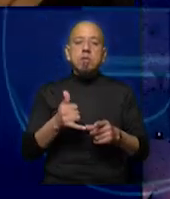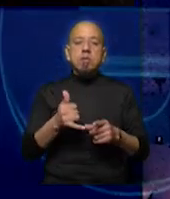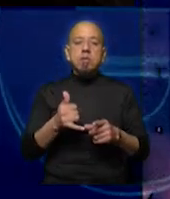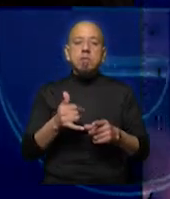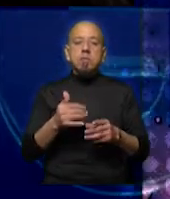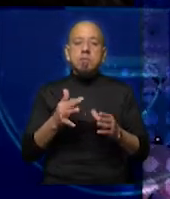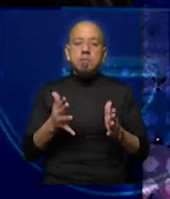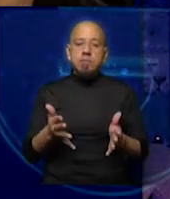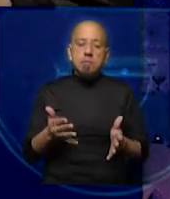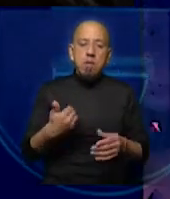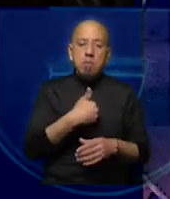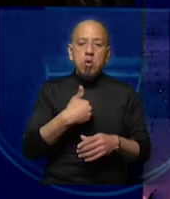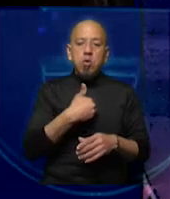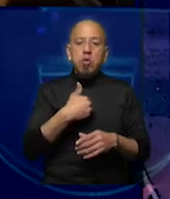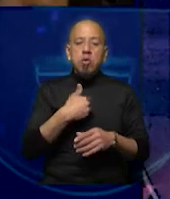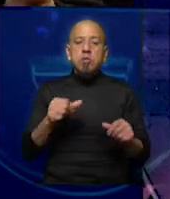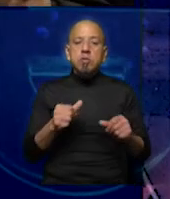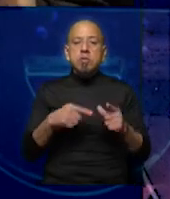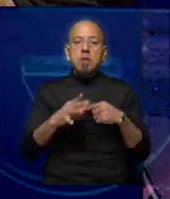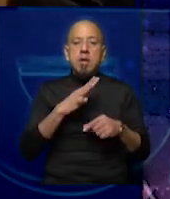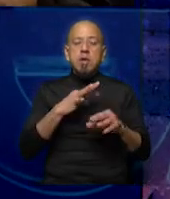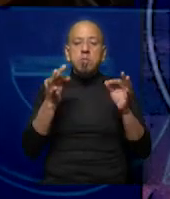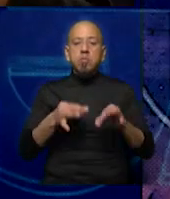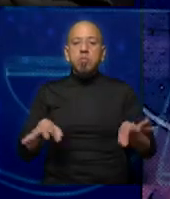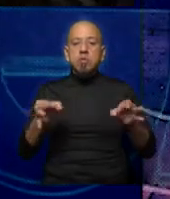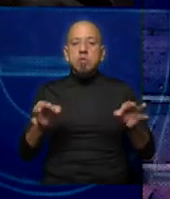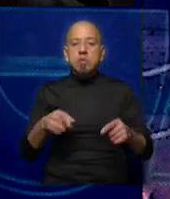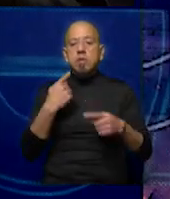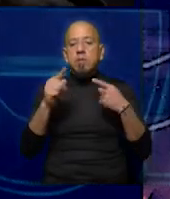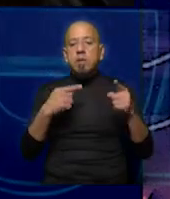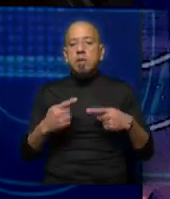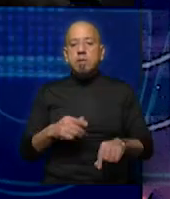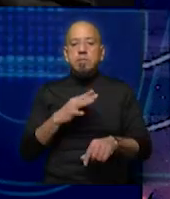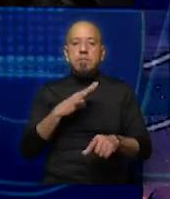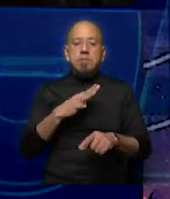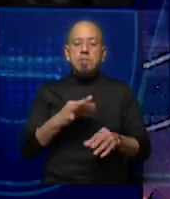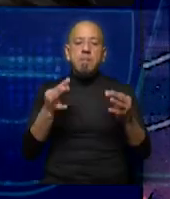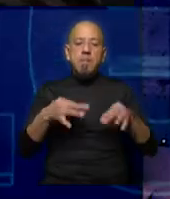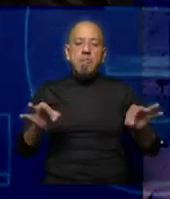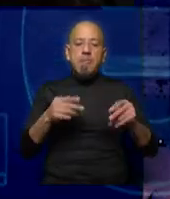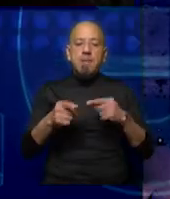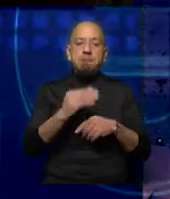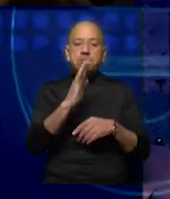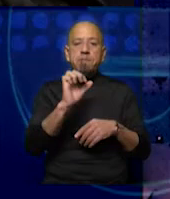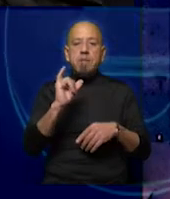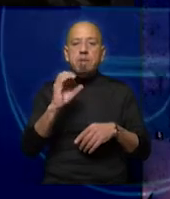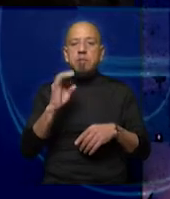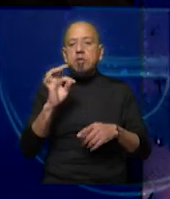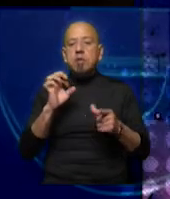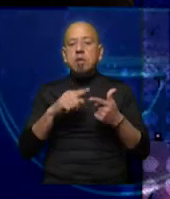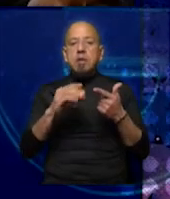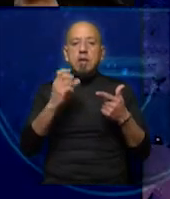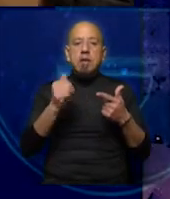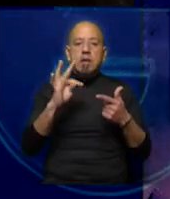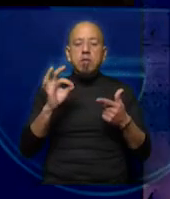mi rol de compositor entonces hay canciones de distintas épocas por ejemplo aparecen canciones alguna canción de peyote alguna canción de kato